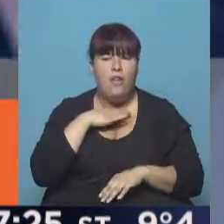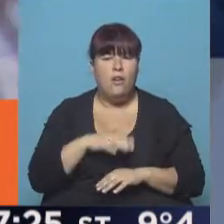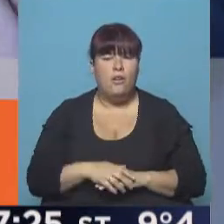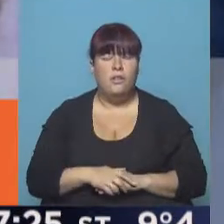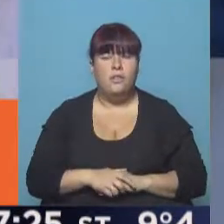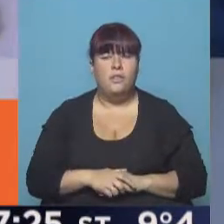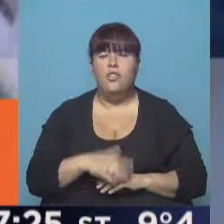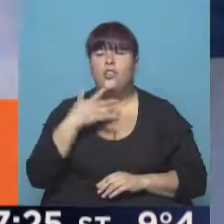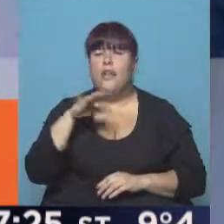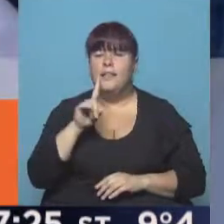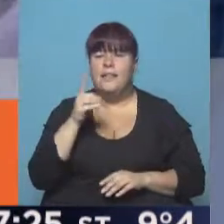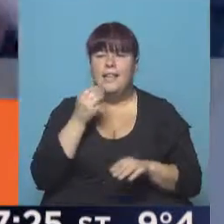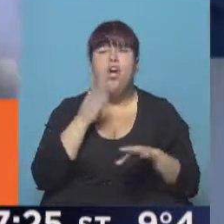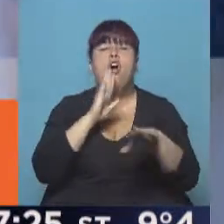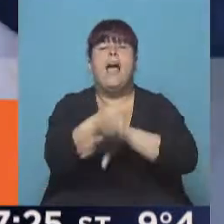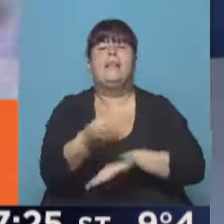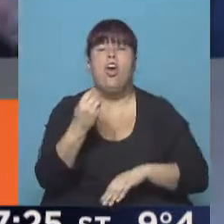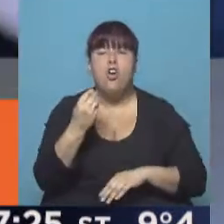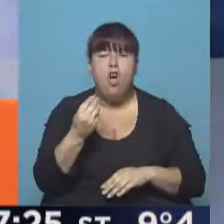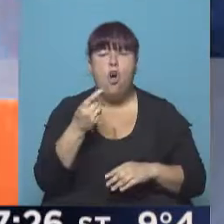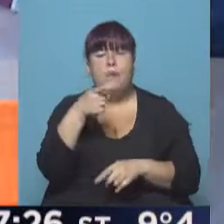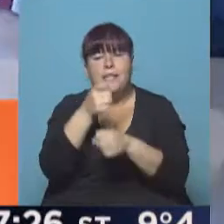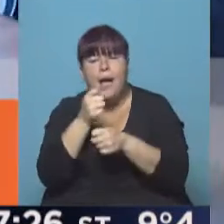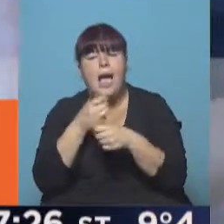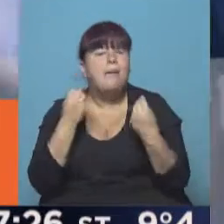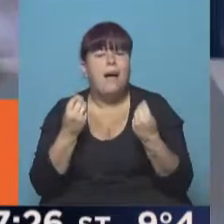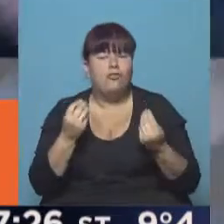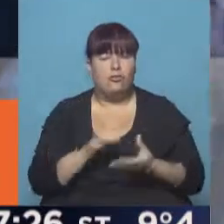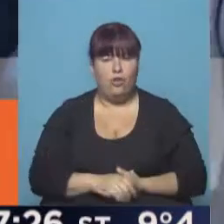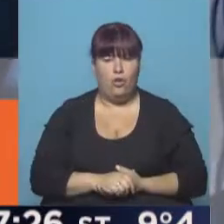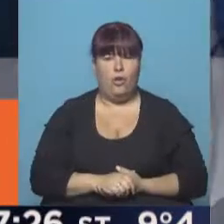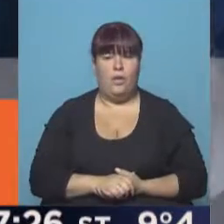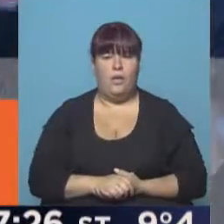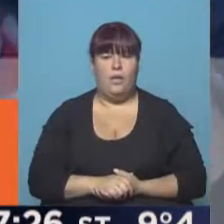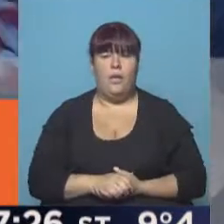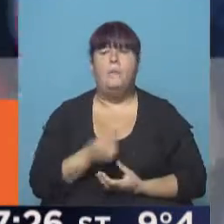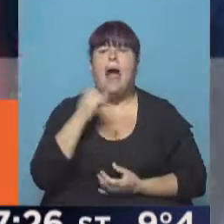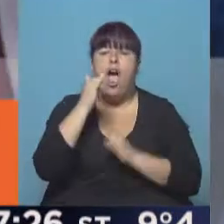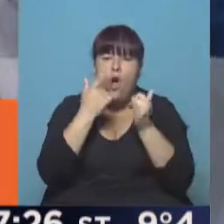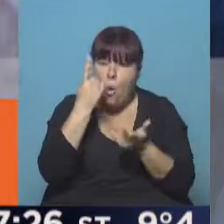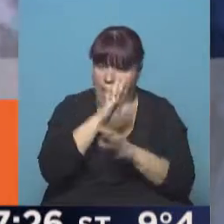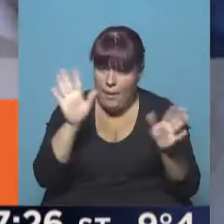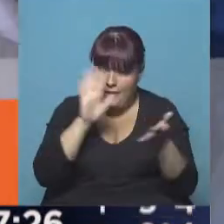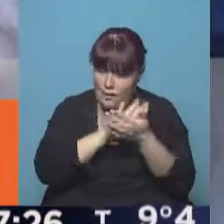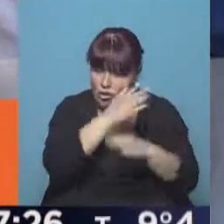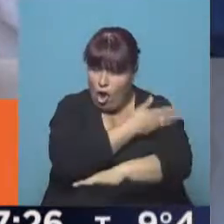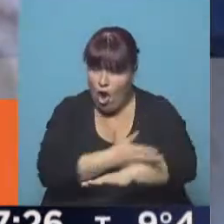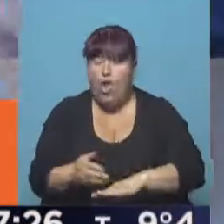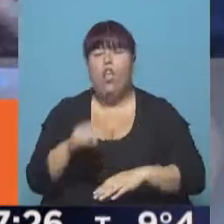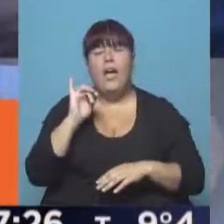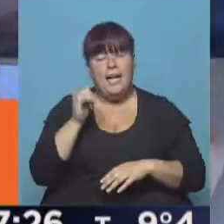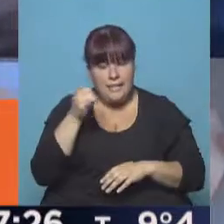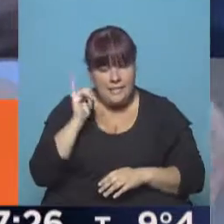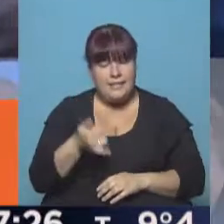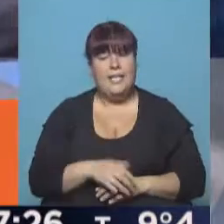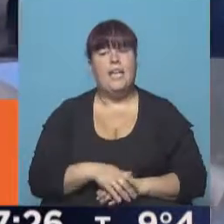ladrones? No lo entiendo. ¿Cómo fue que entraron? ¿Qué estaban trabajando? ¿Qué fue lo que pasó? Para contarlo una vez más y nada más. Sí,